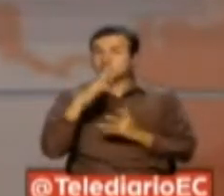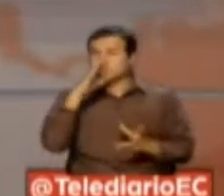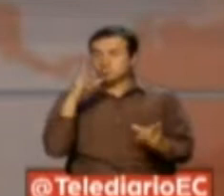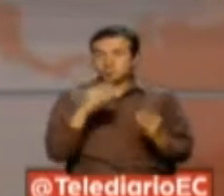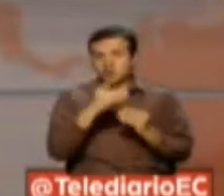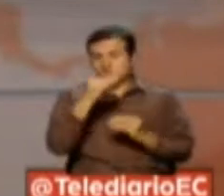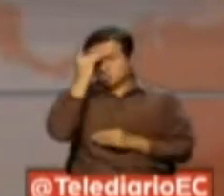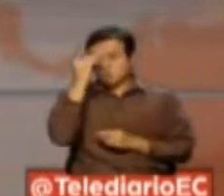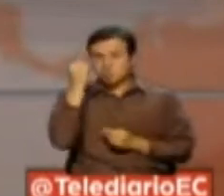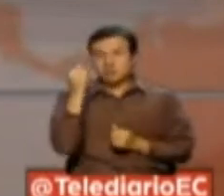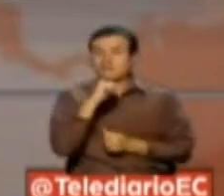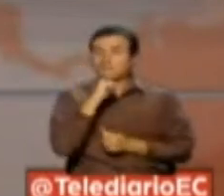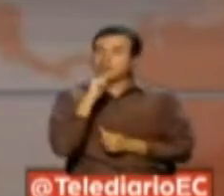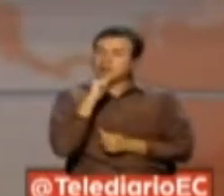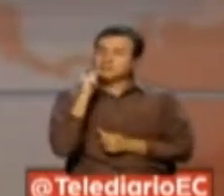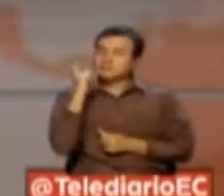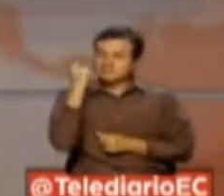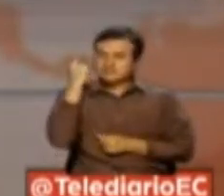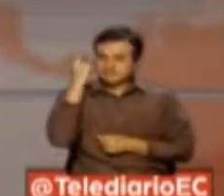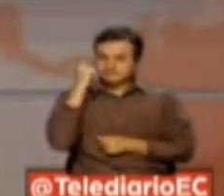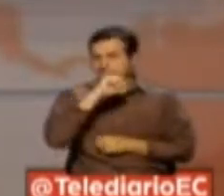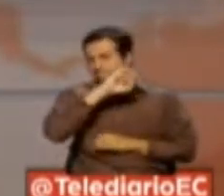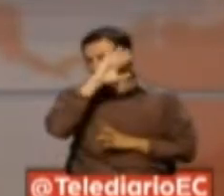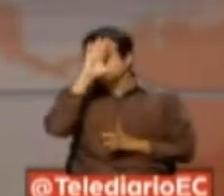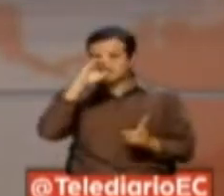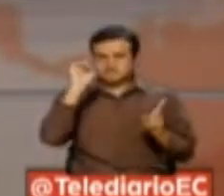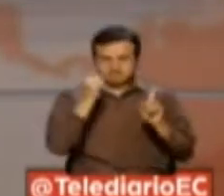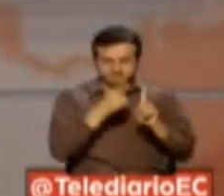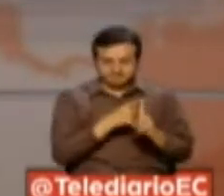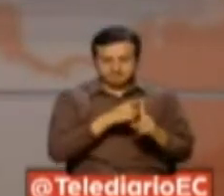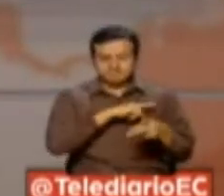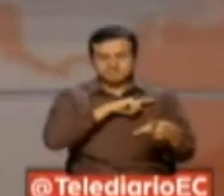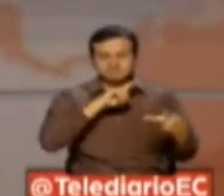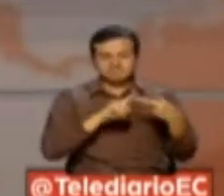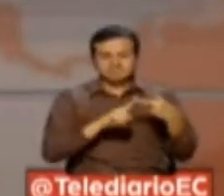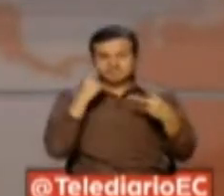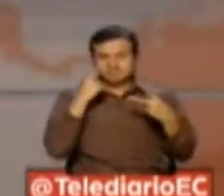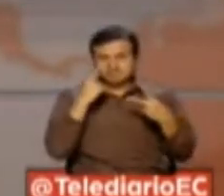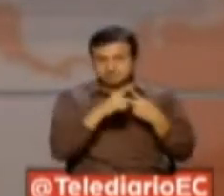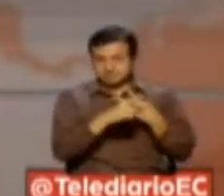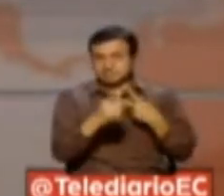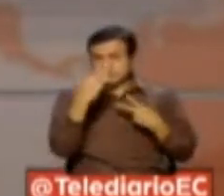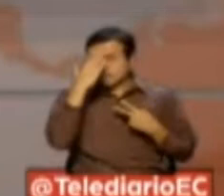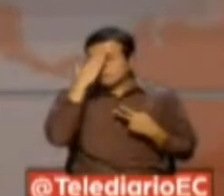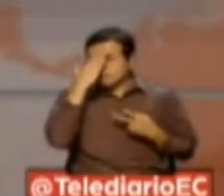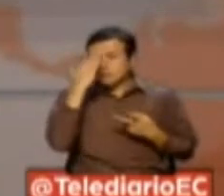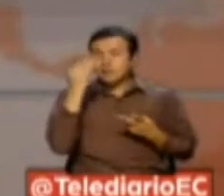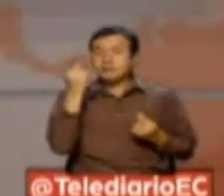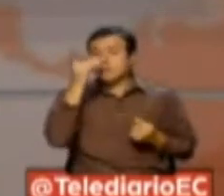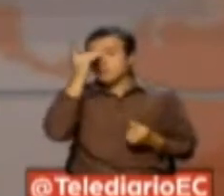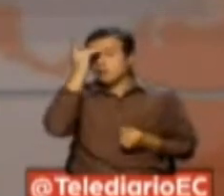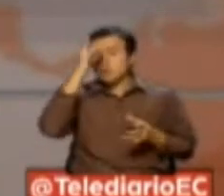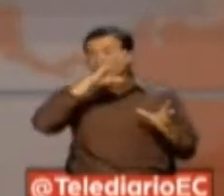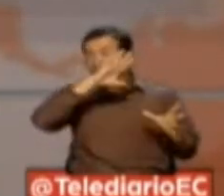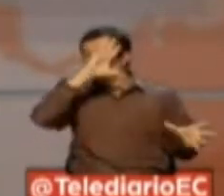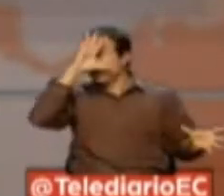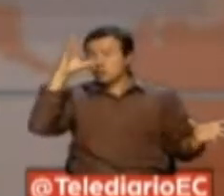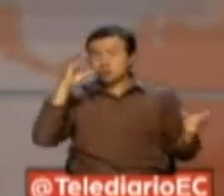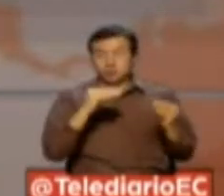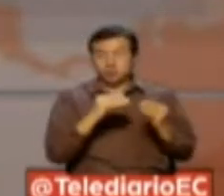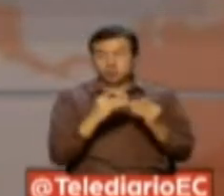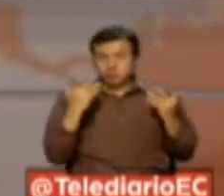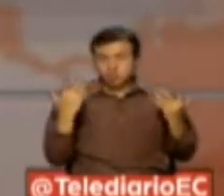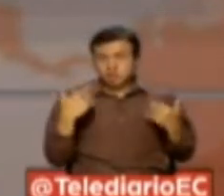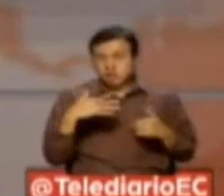total de la deuda eso hay que tener primero eso es un segundo aunque se supiera el monto total de